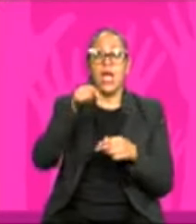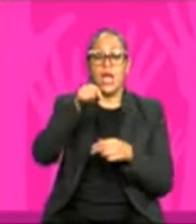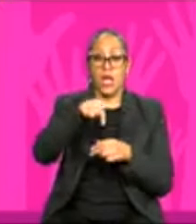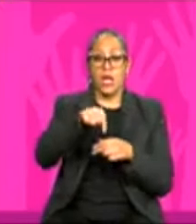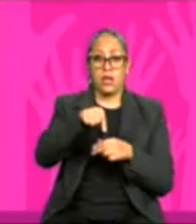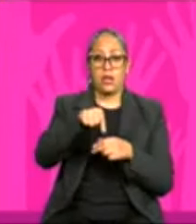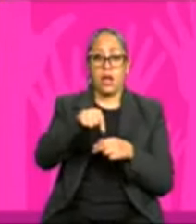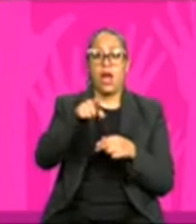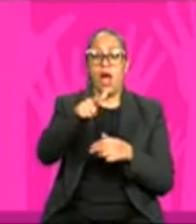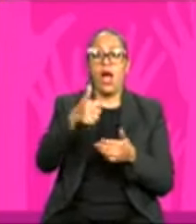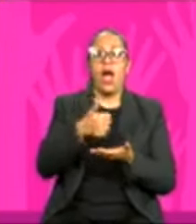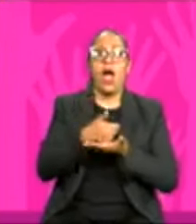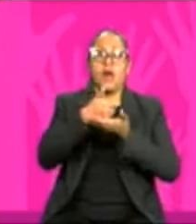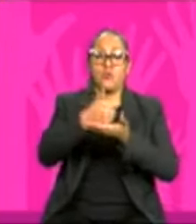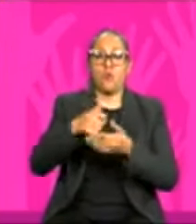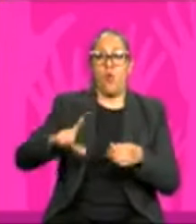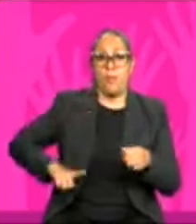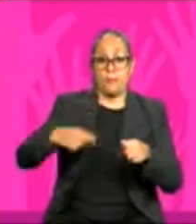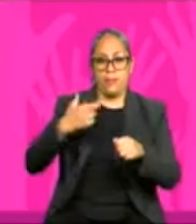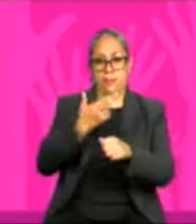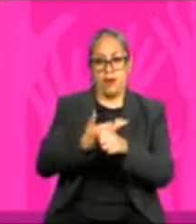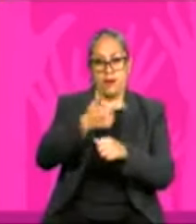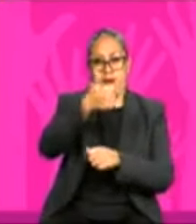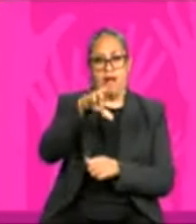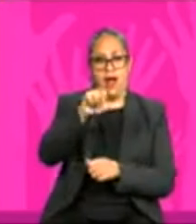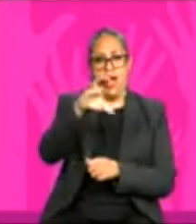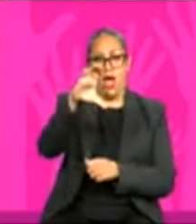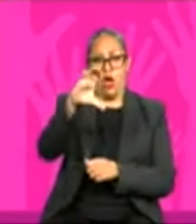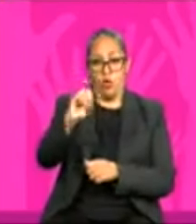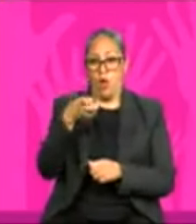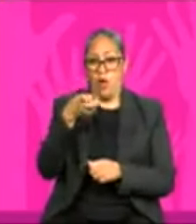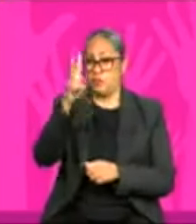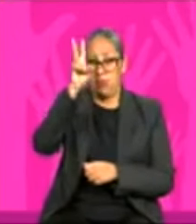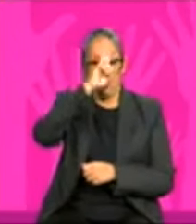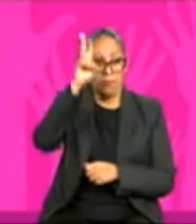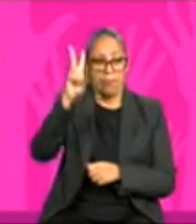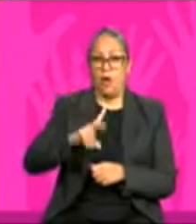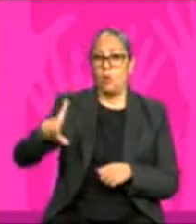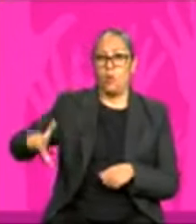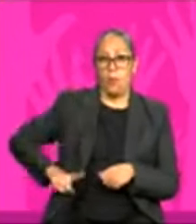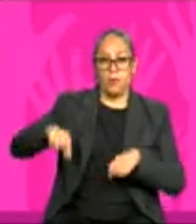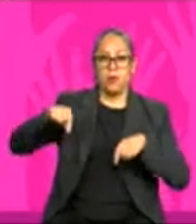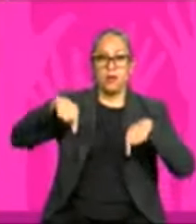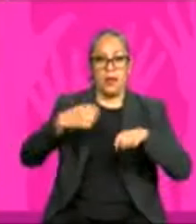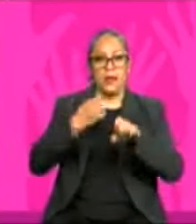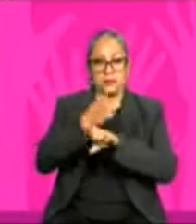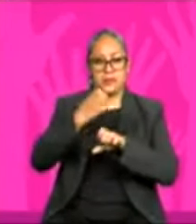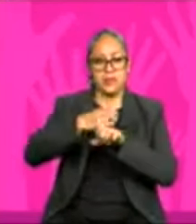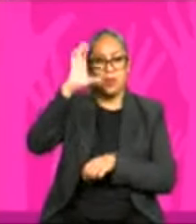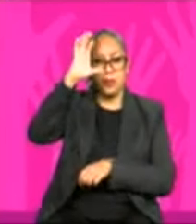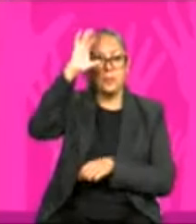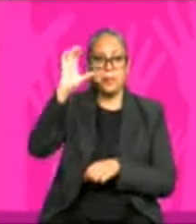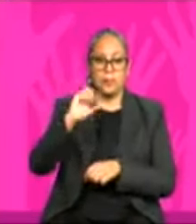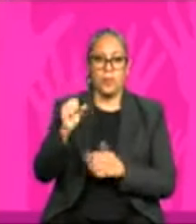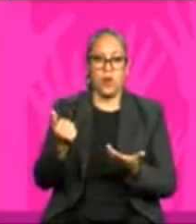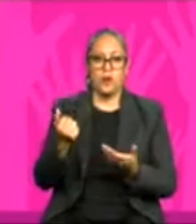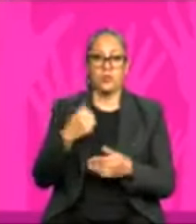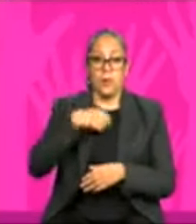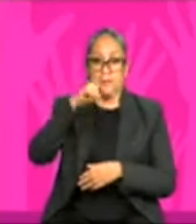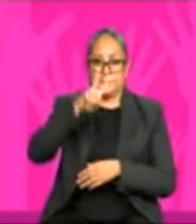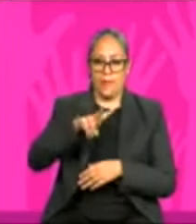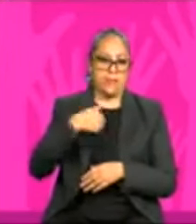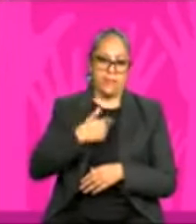fortalecieron al gobernador Graco Ramírez, uno de los gobernadores más corruptos que ha habido en el estado de Morelos. Por supuesto que estoy en